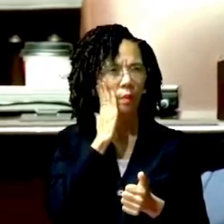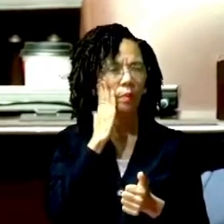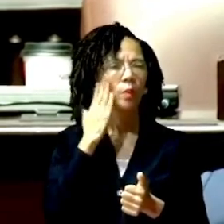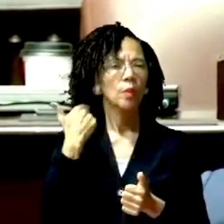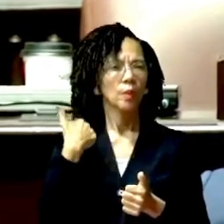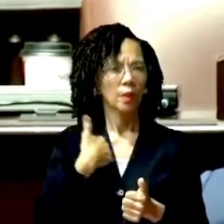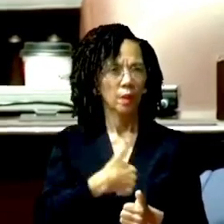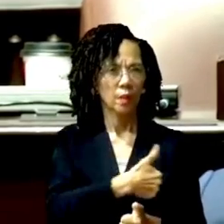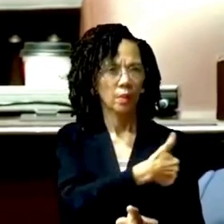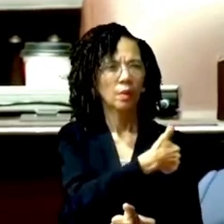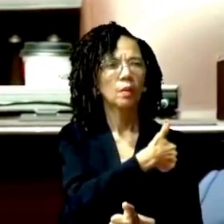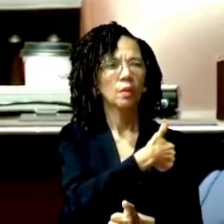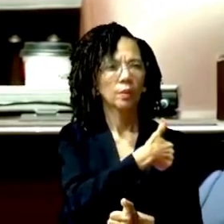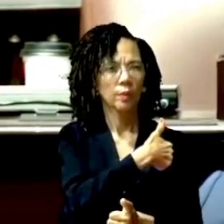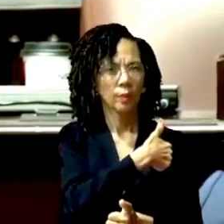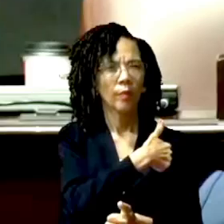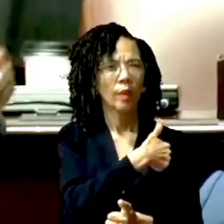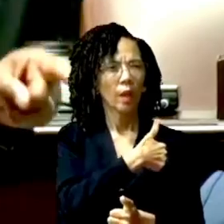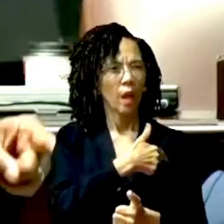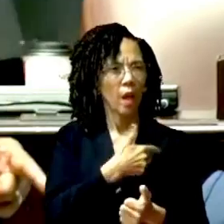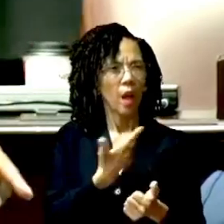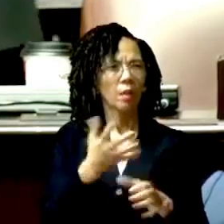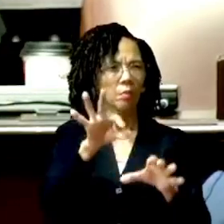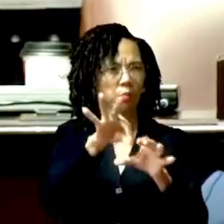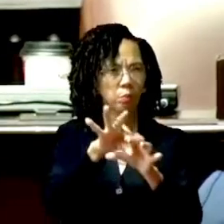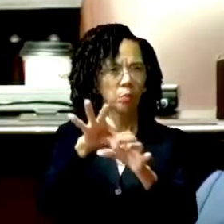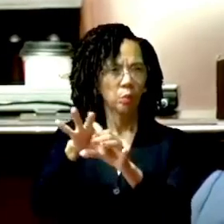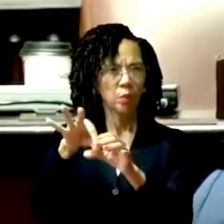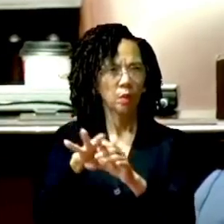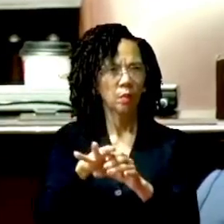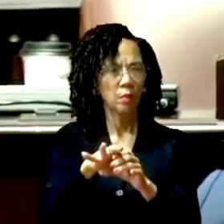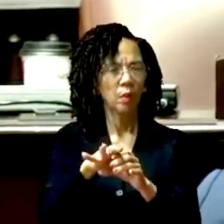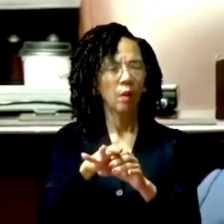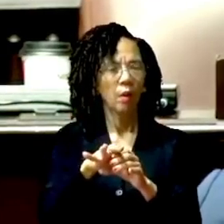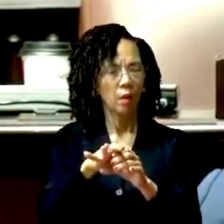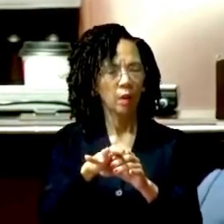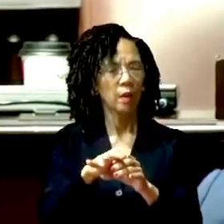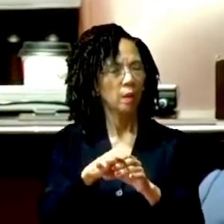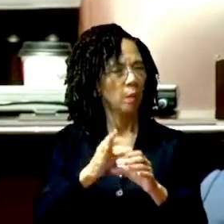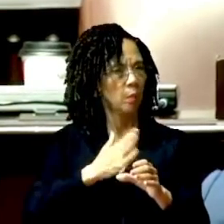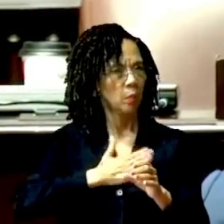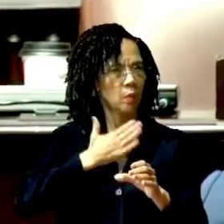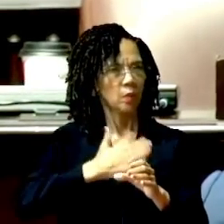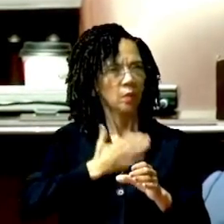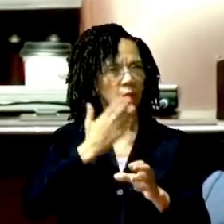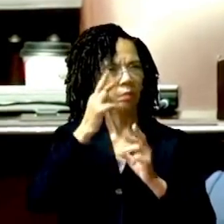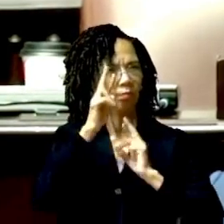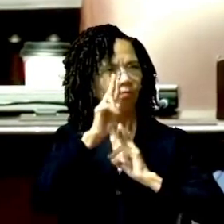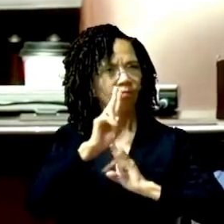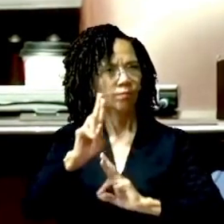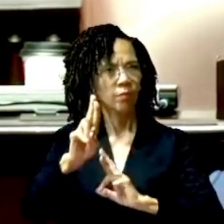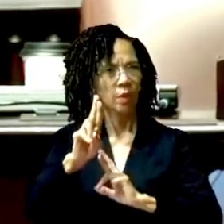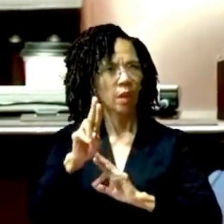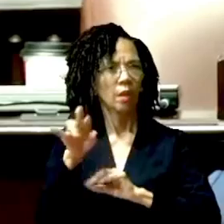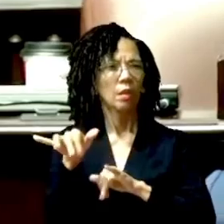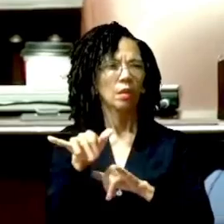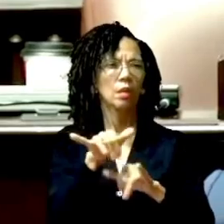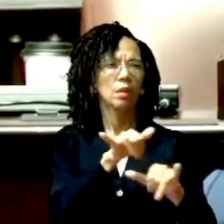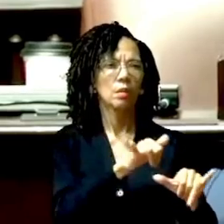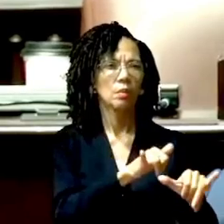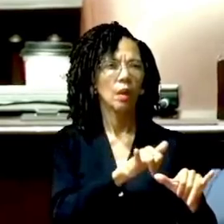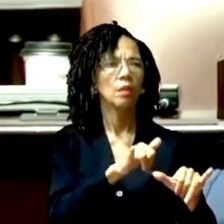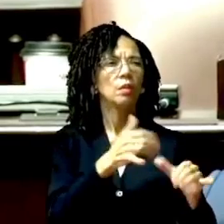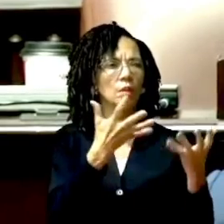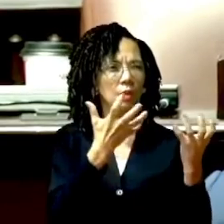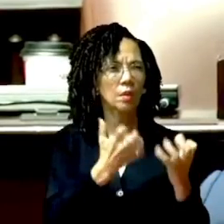celosos de que los resultados nuestros se respeten. Por eso entiendo que sí el Congreso tiene facultad y